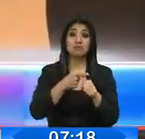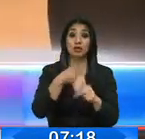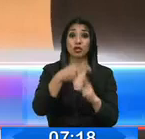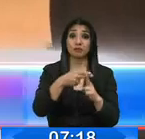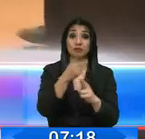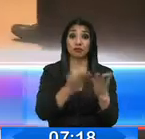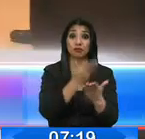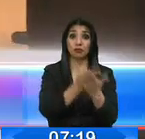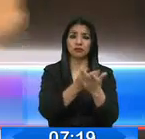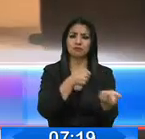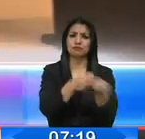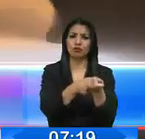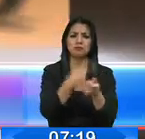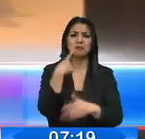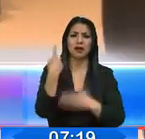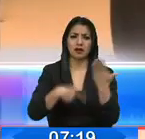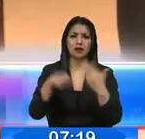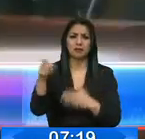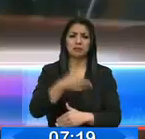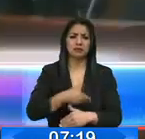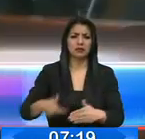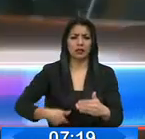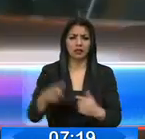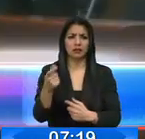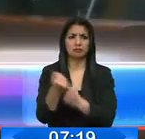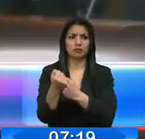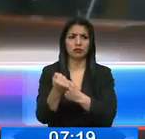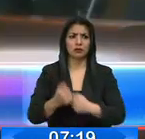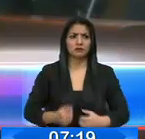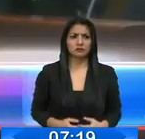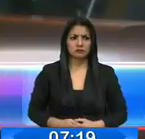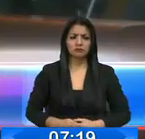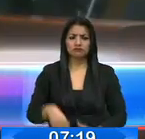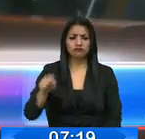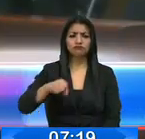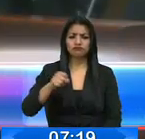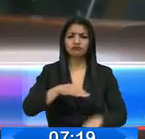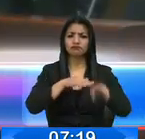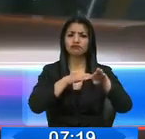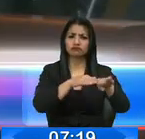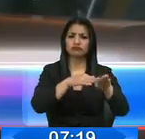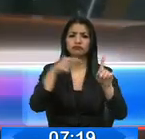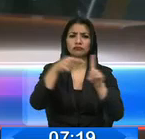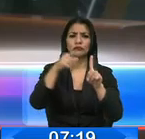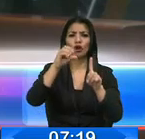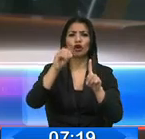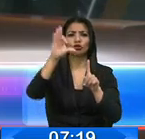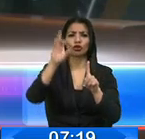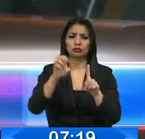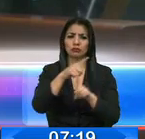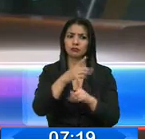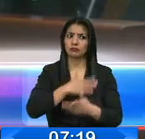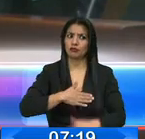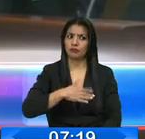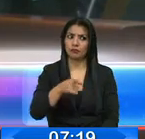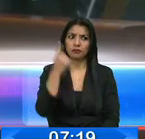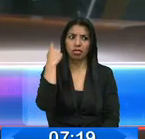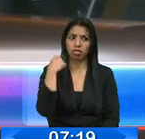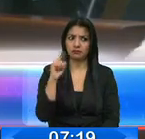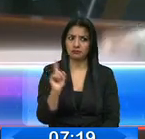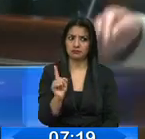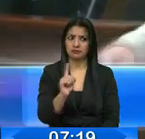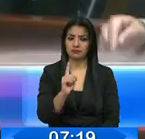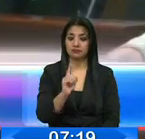terna para darle gobernabilidad al presidente. Nosotros vamos a respaldarle a Otto, no nos defraude.